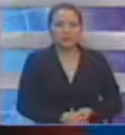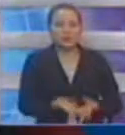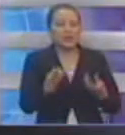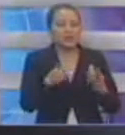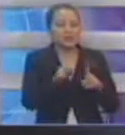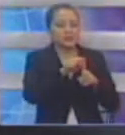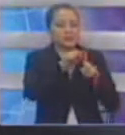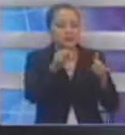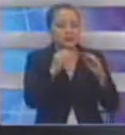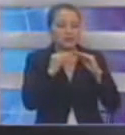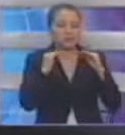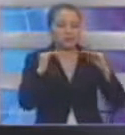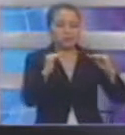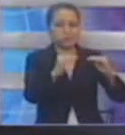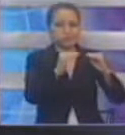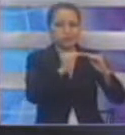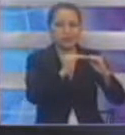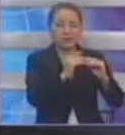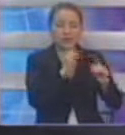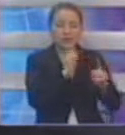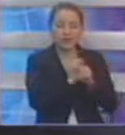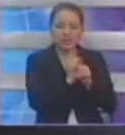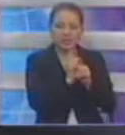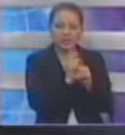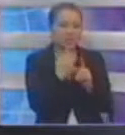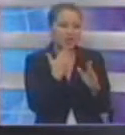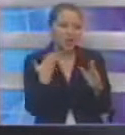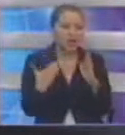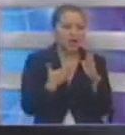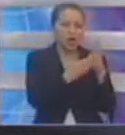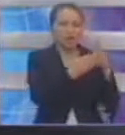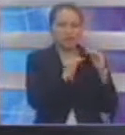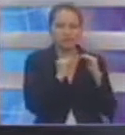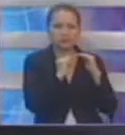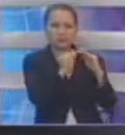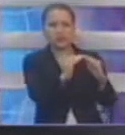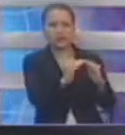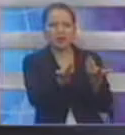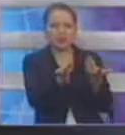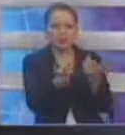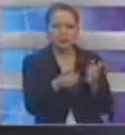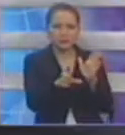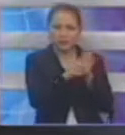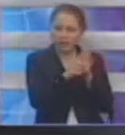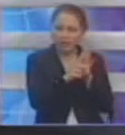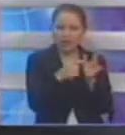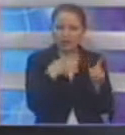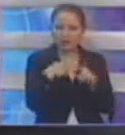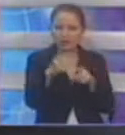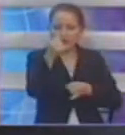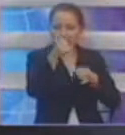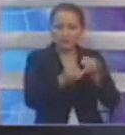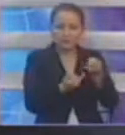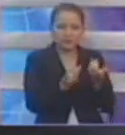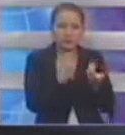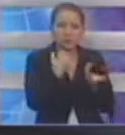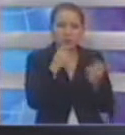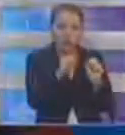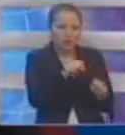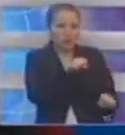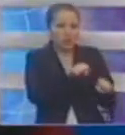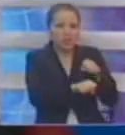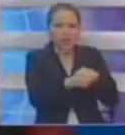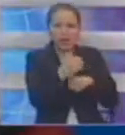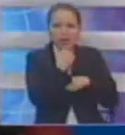sistema democrático. Para actuar como tal tiene que violar las reglas de la democracia y tiene que termina al final afectando